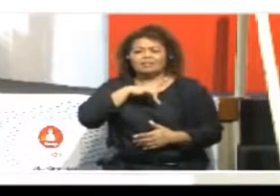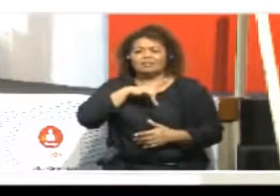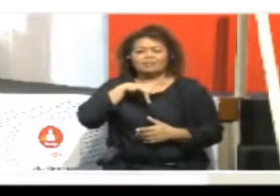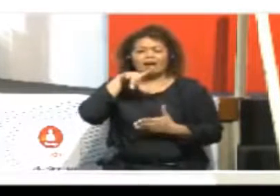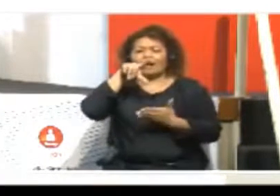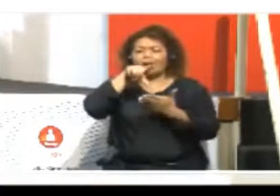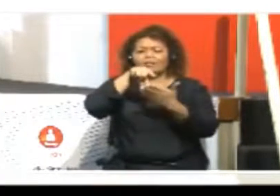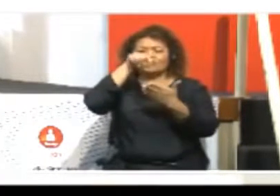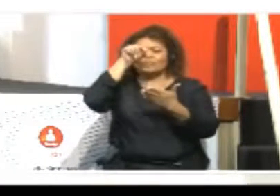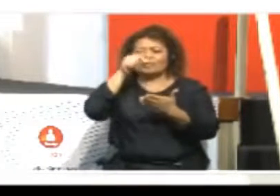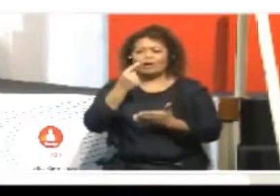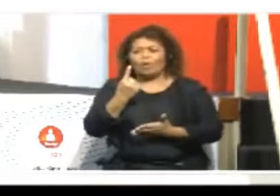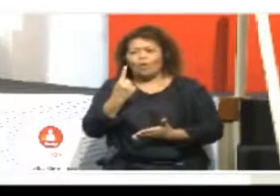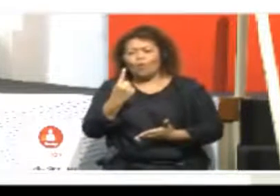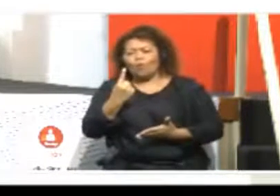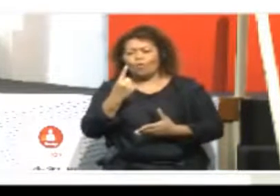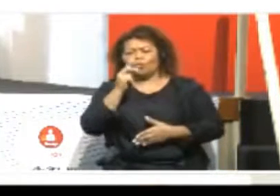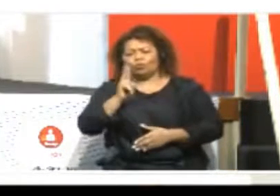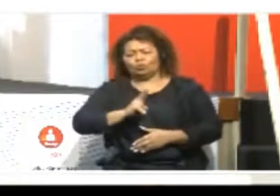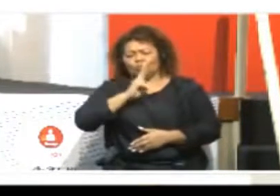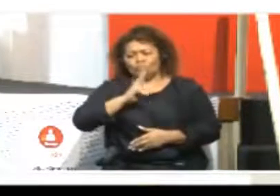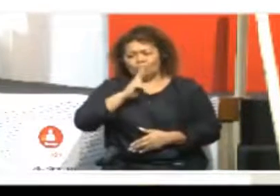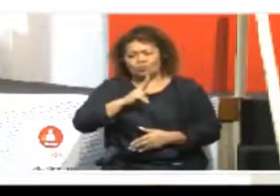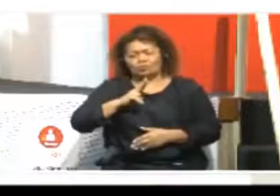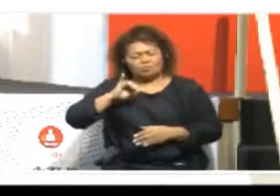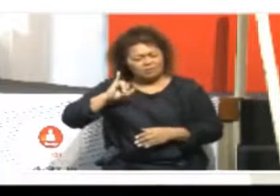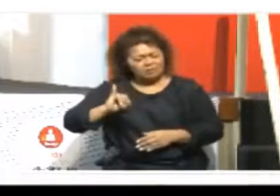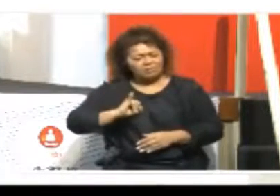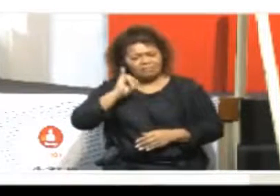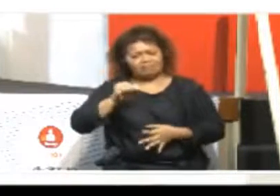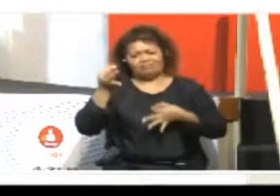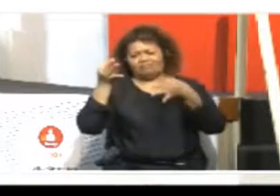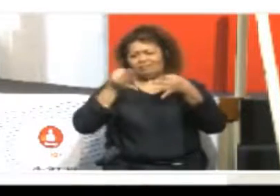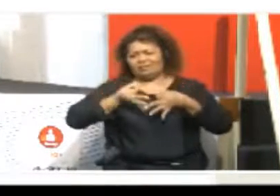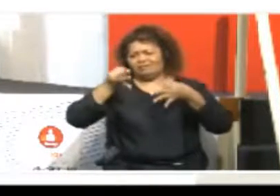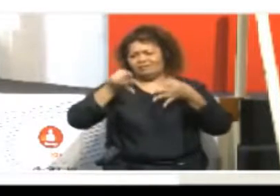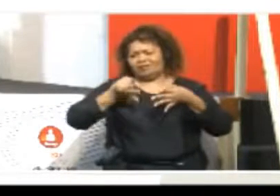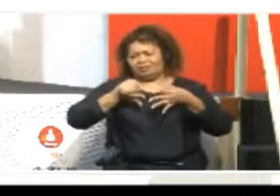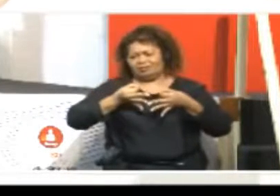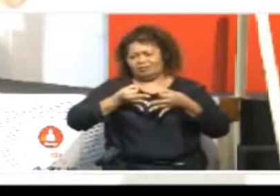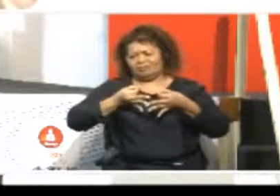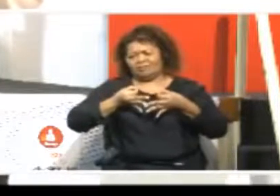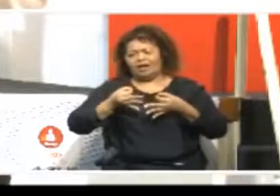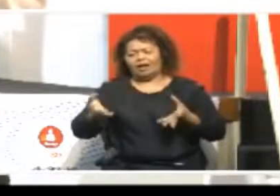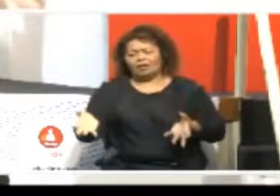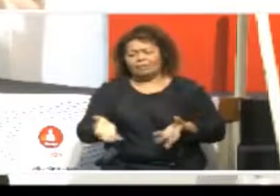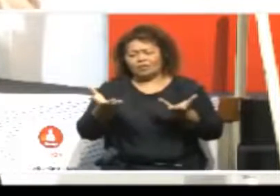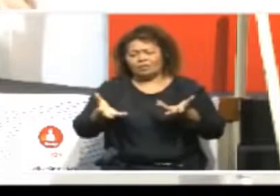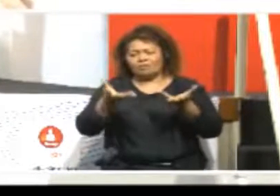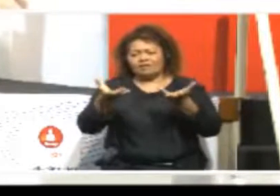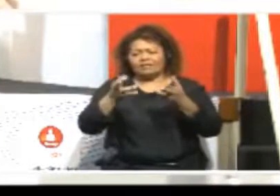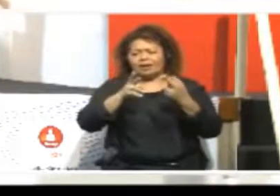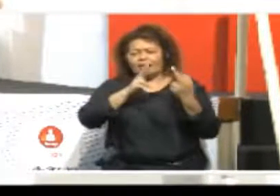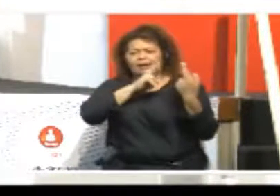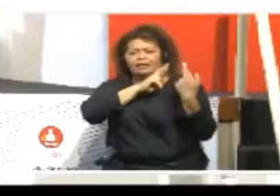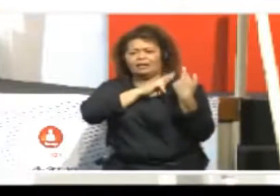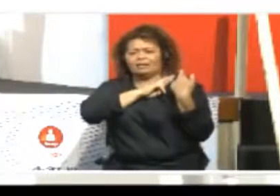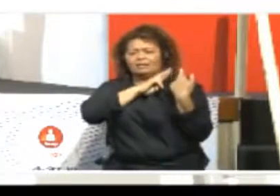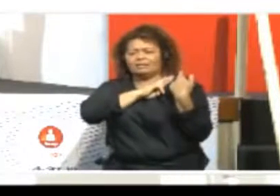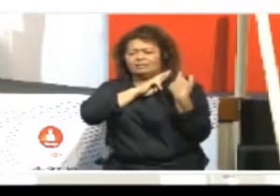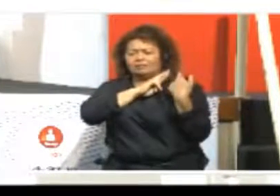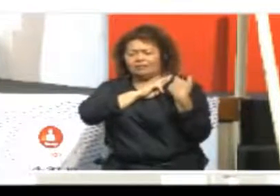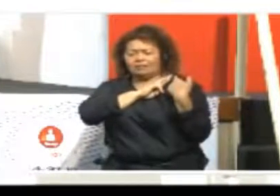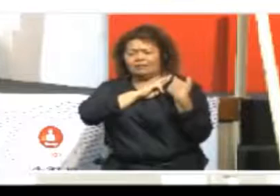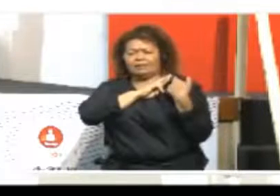uso de los recursos que se tienen y que se promueva la responsabilidad de aquellas personas que toman acción